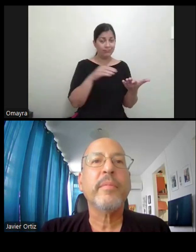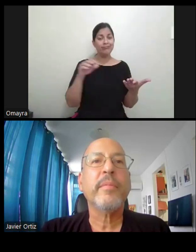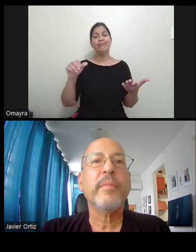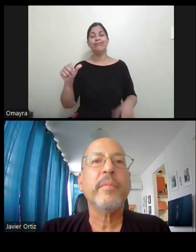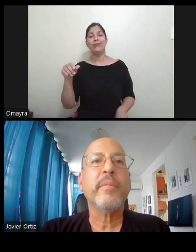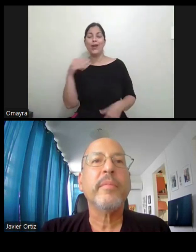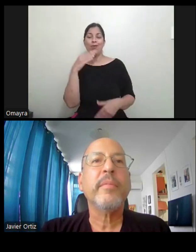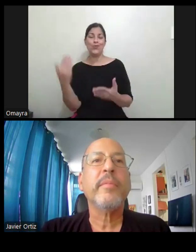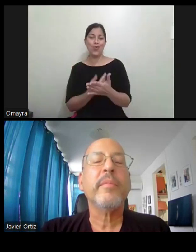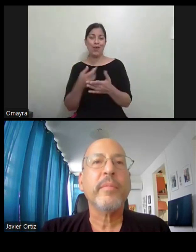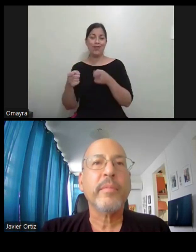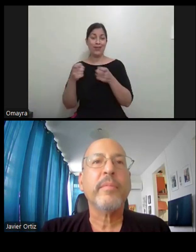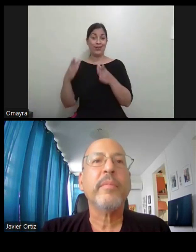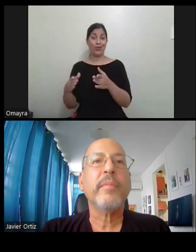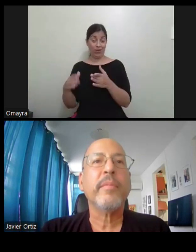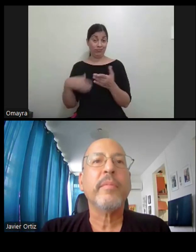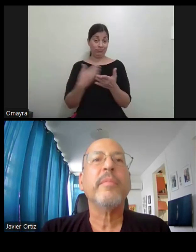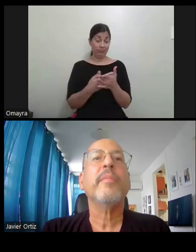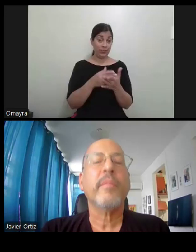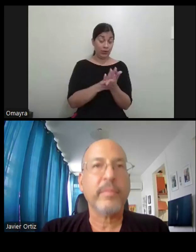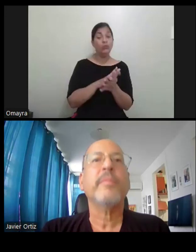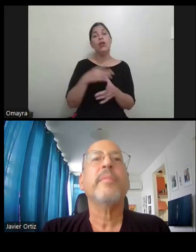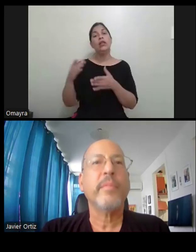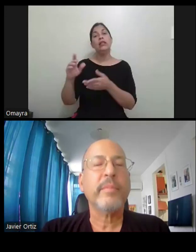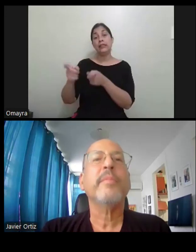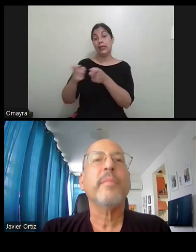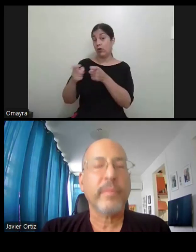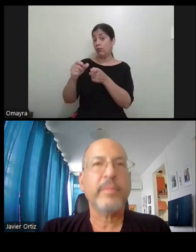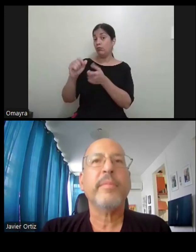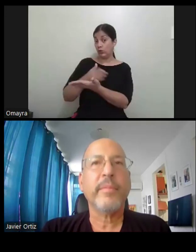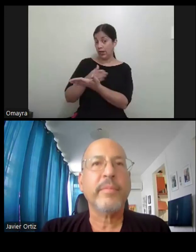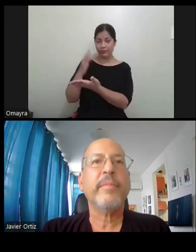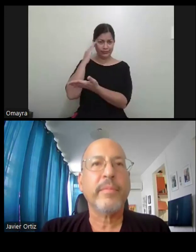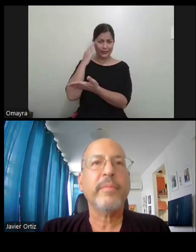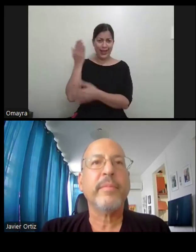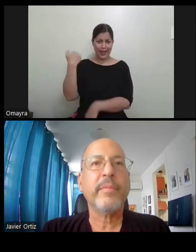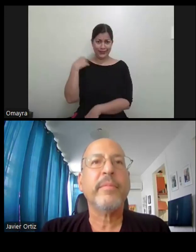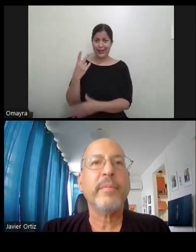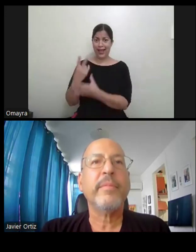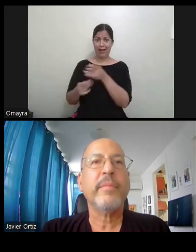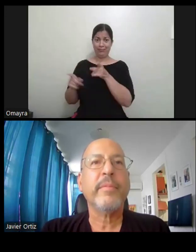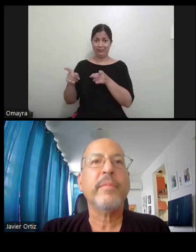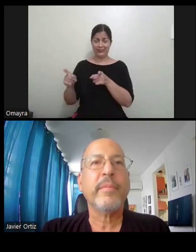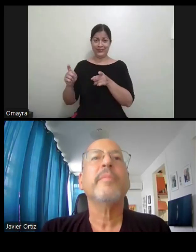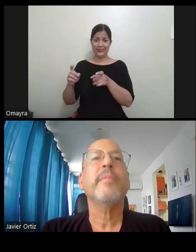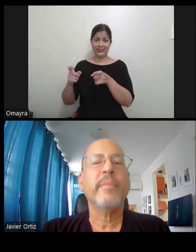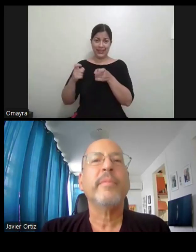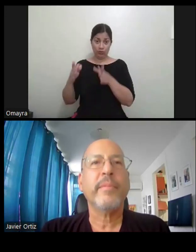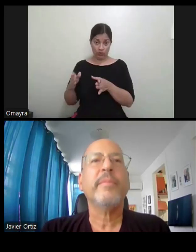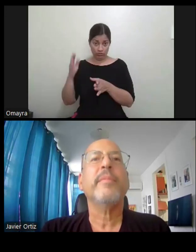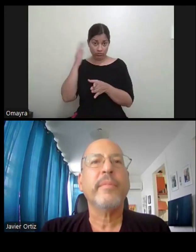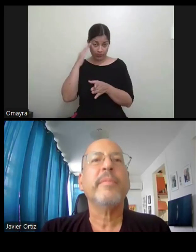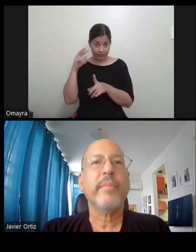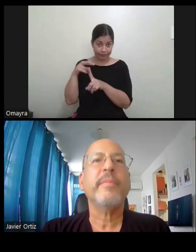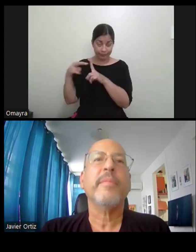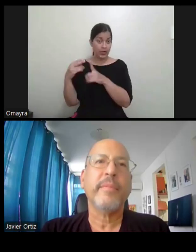a la escuela, directora musical, porque en ese momento había 2 directores, el musical que es la visión de escuelas libres de música, no como